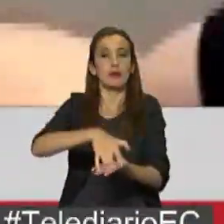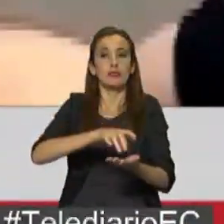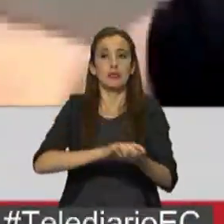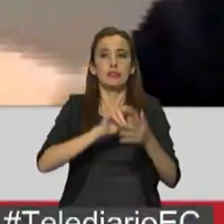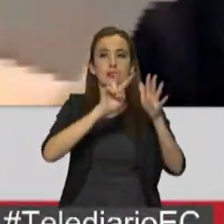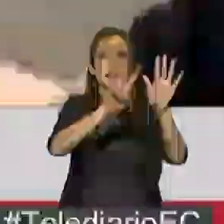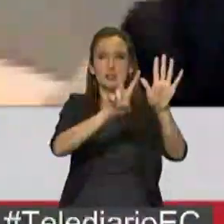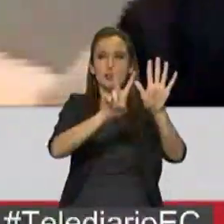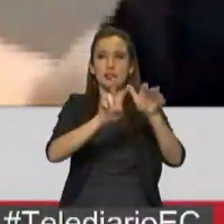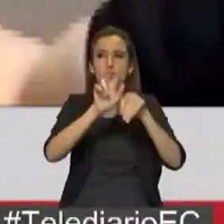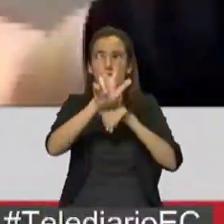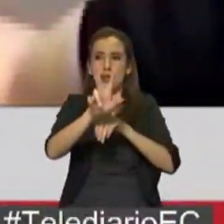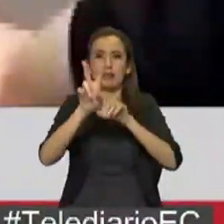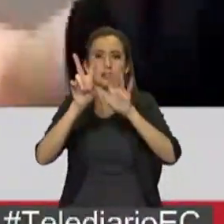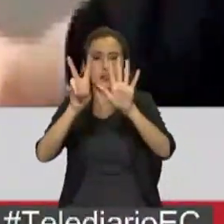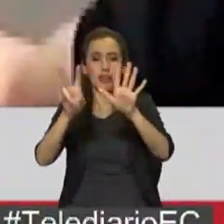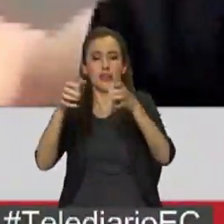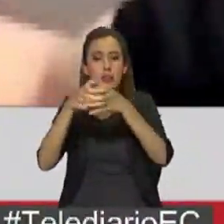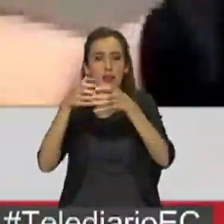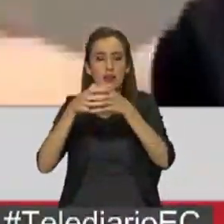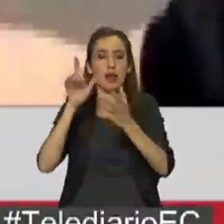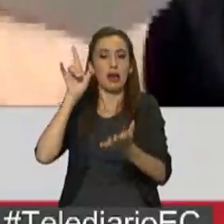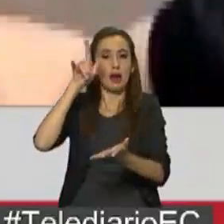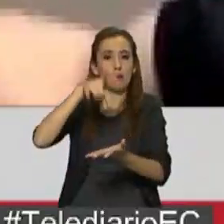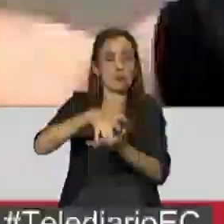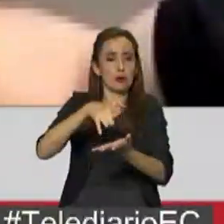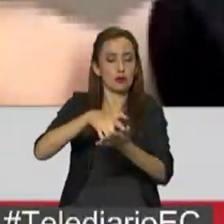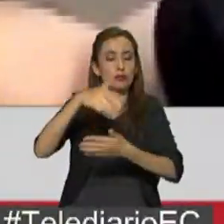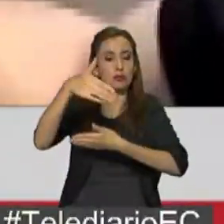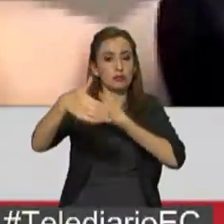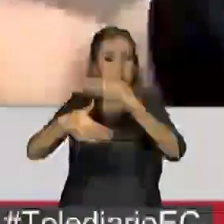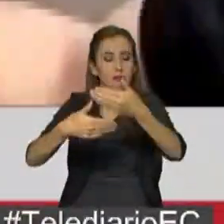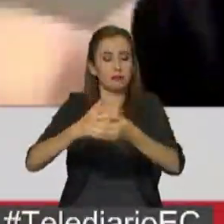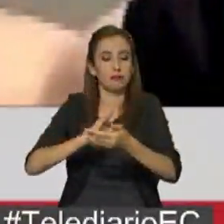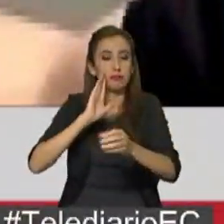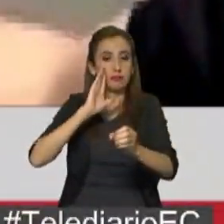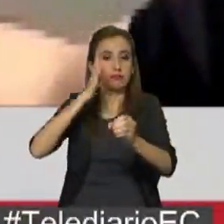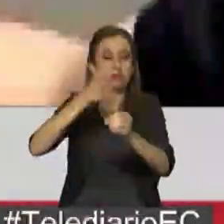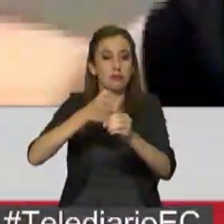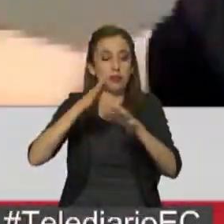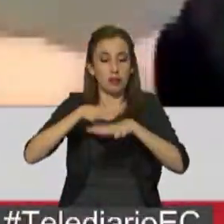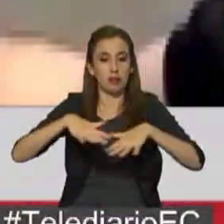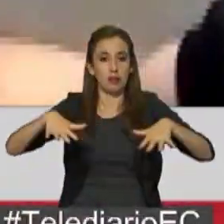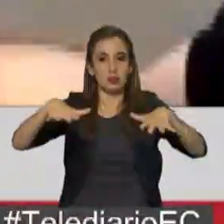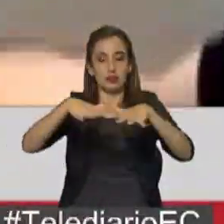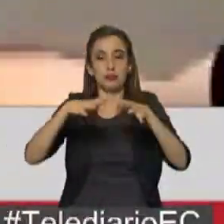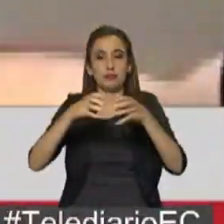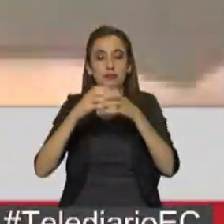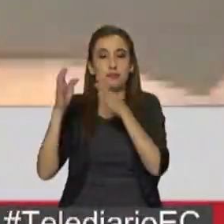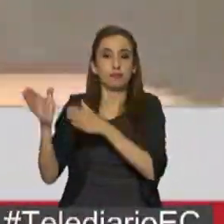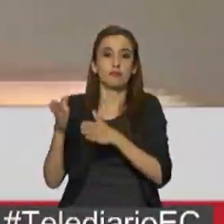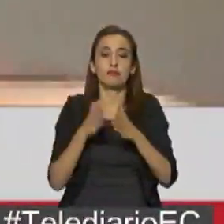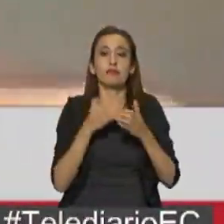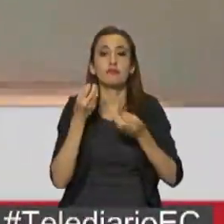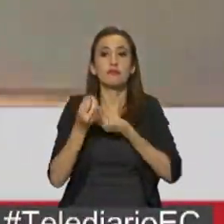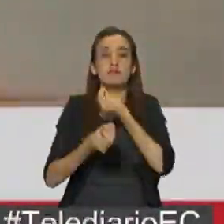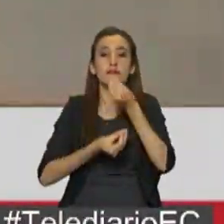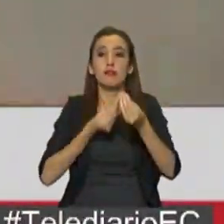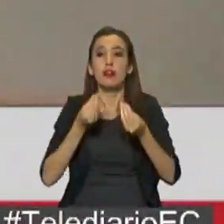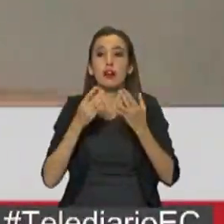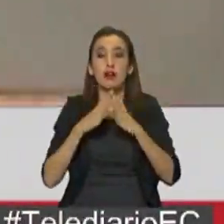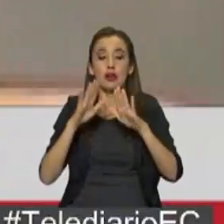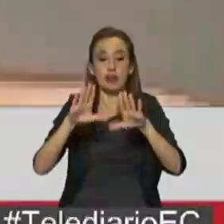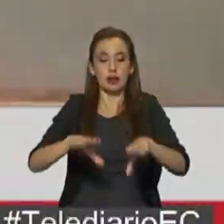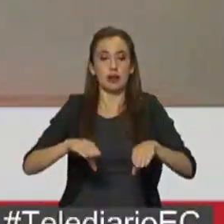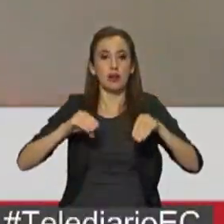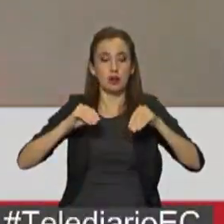200 no está bien escasa con el objetivo de reforzar el personal militar especialmente que está en